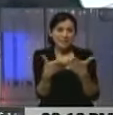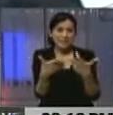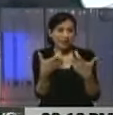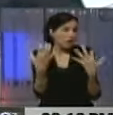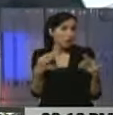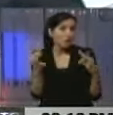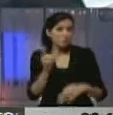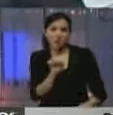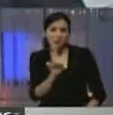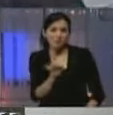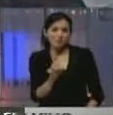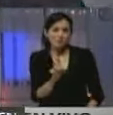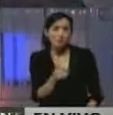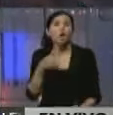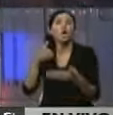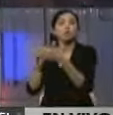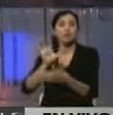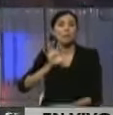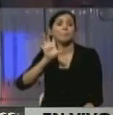nuestra patria